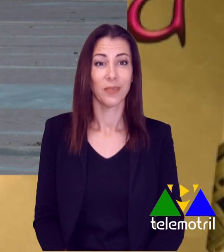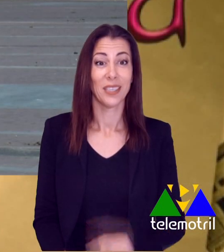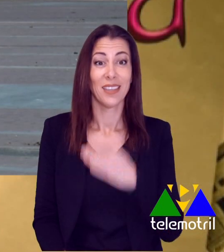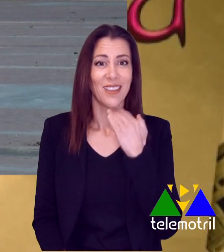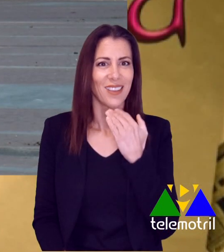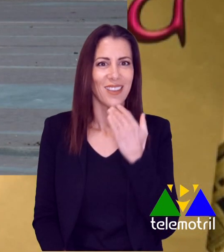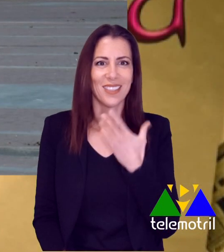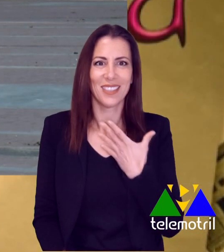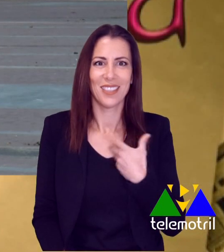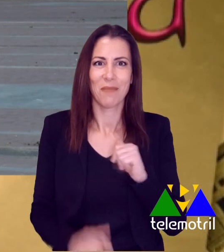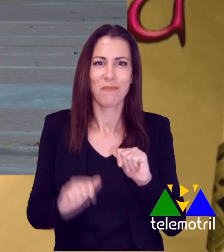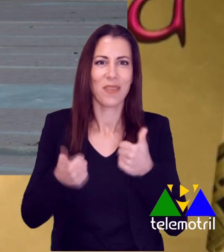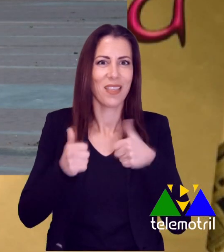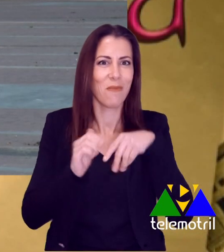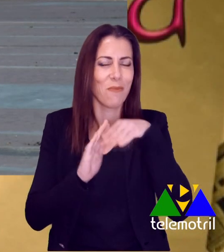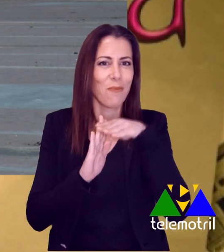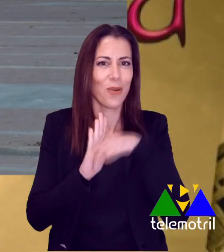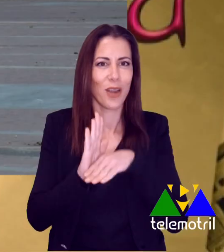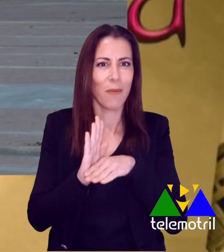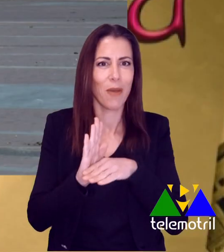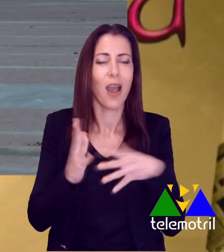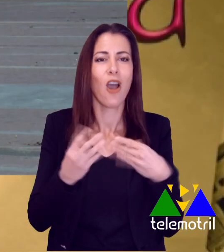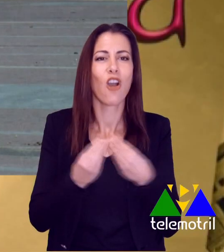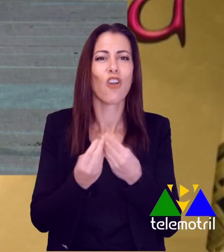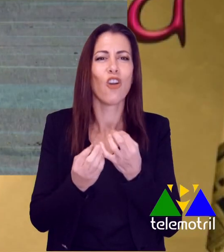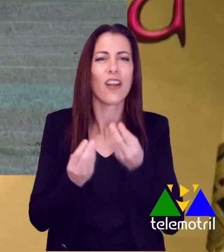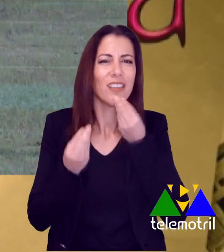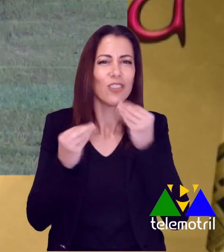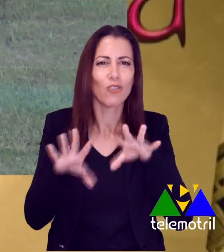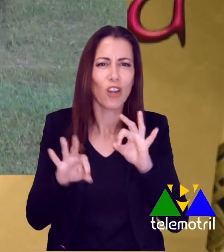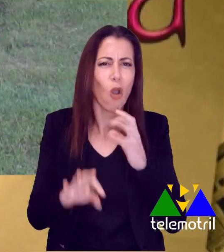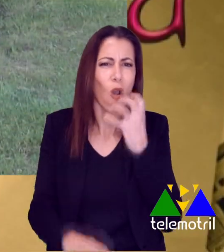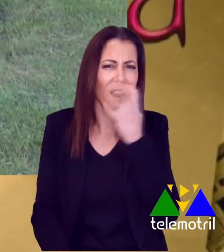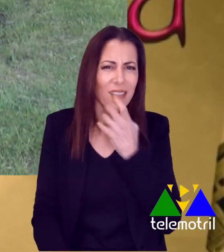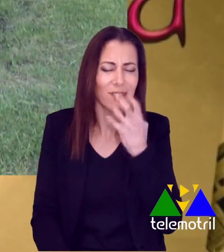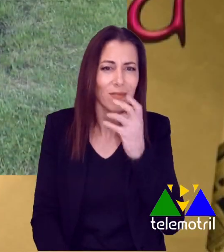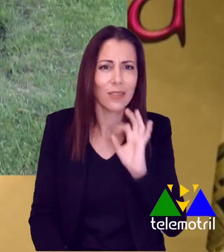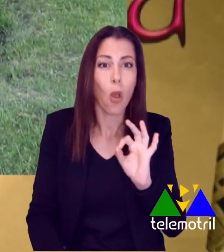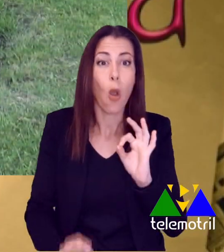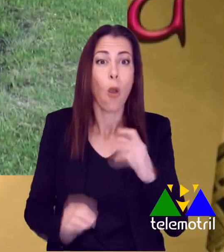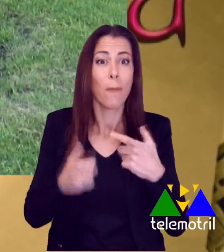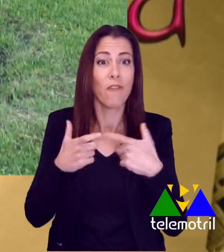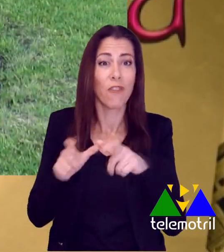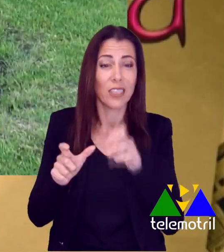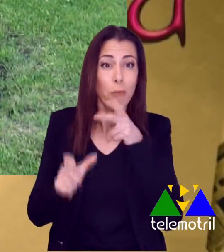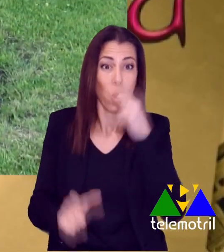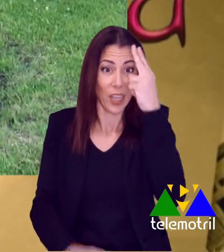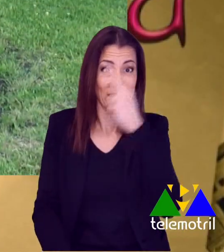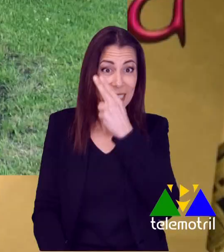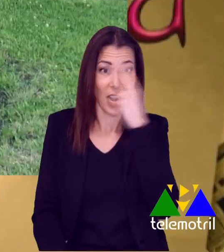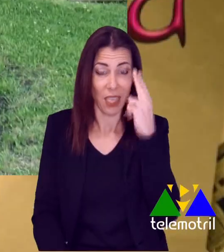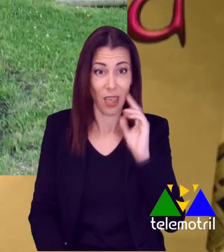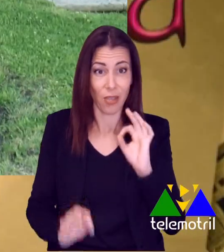casi que podemos empezar nuestro programa por la leyenda o la historia o la fase de cristianización